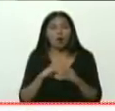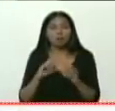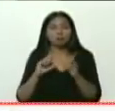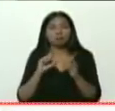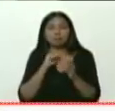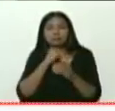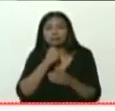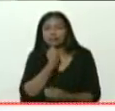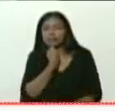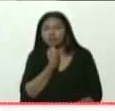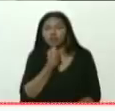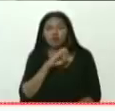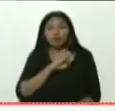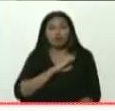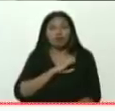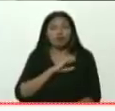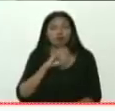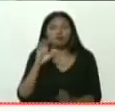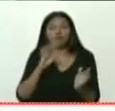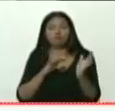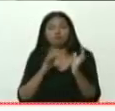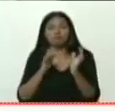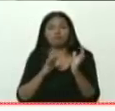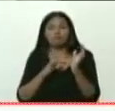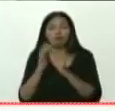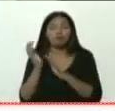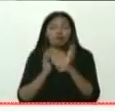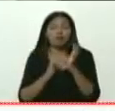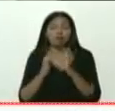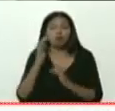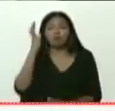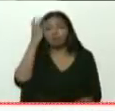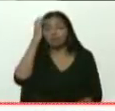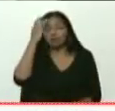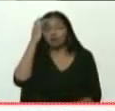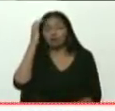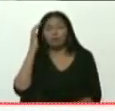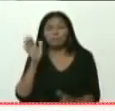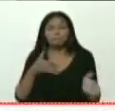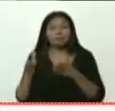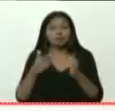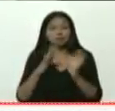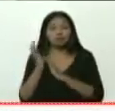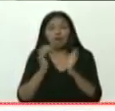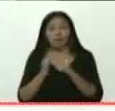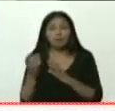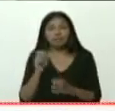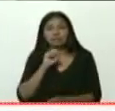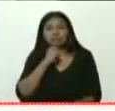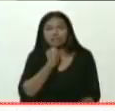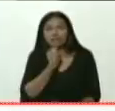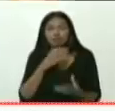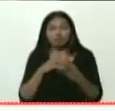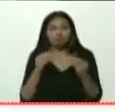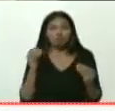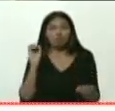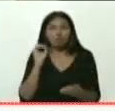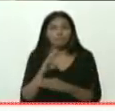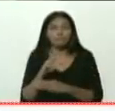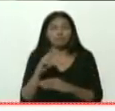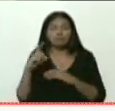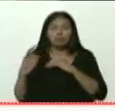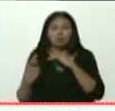secretas en enero, febrero, marzo y abril. Secretas. Con unos enviados de